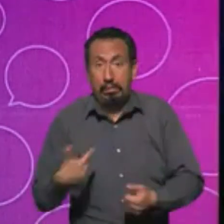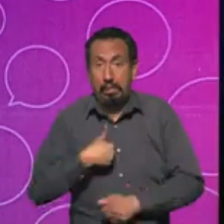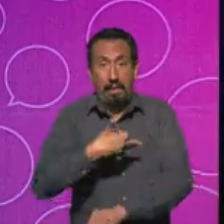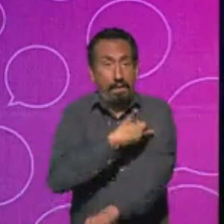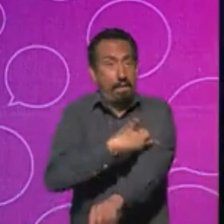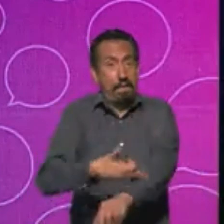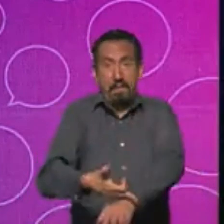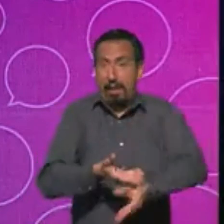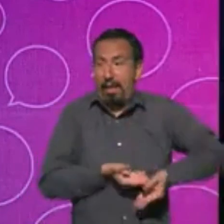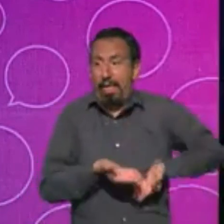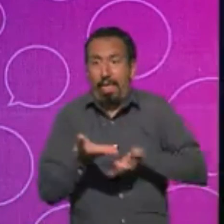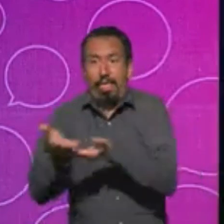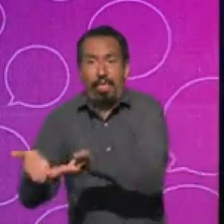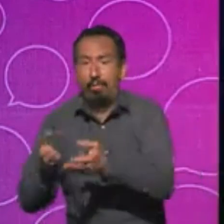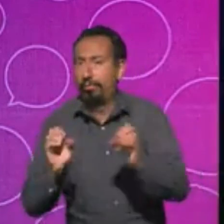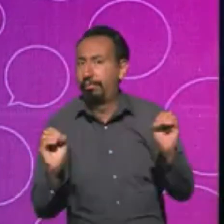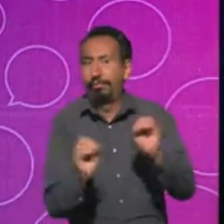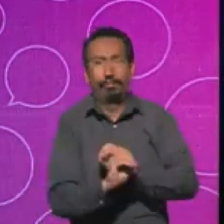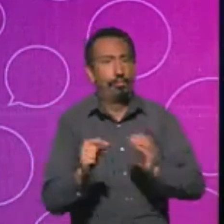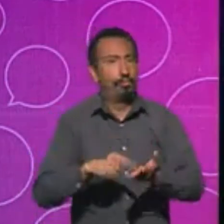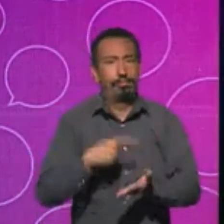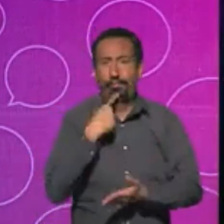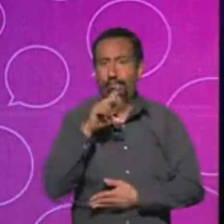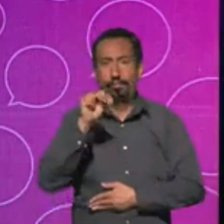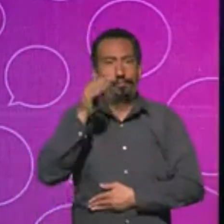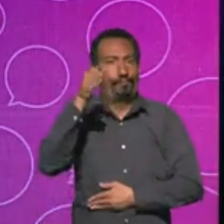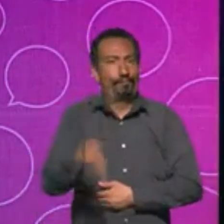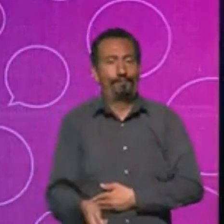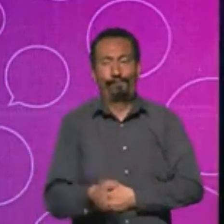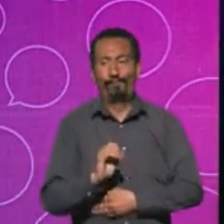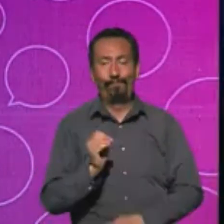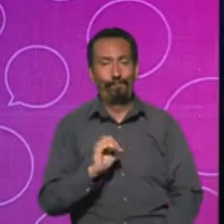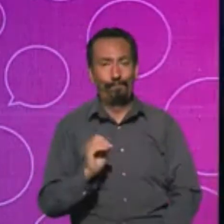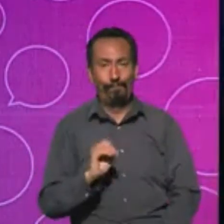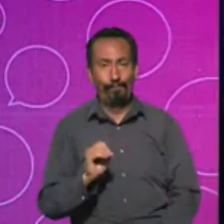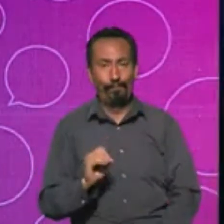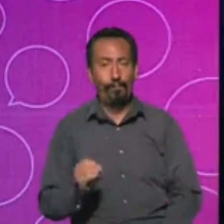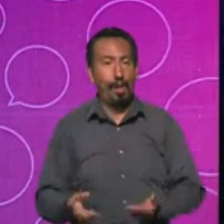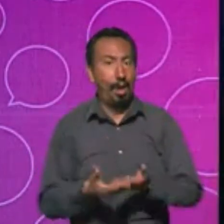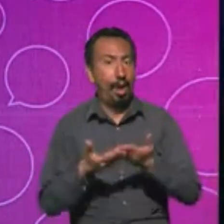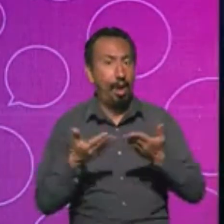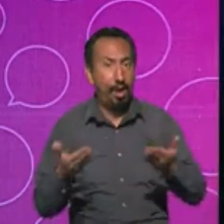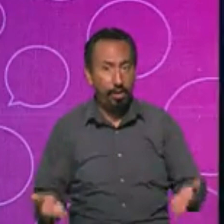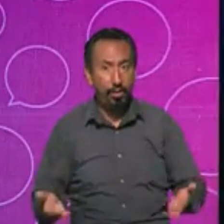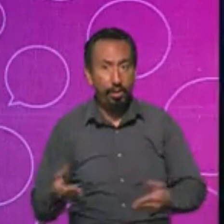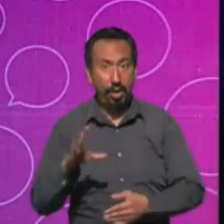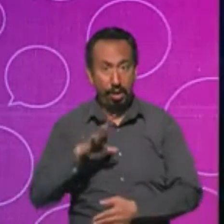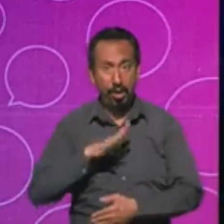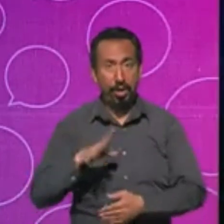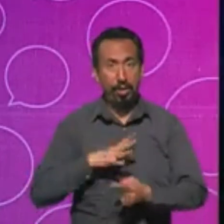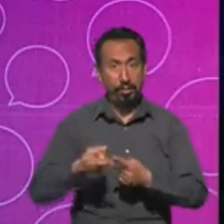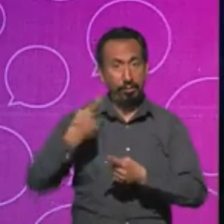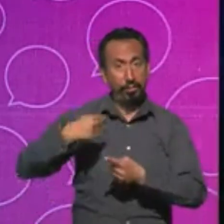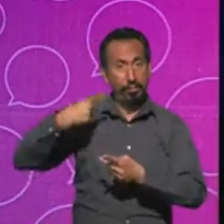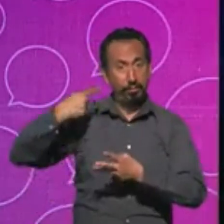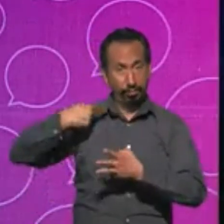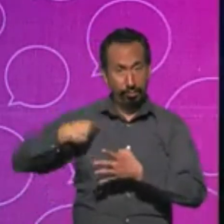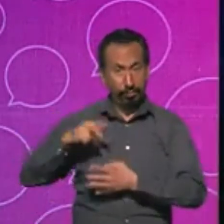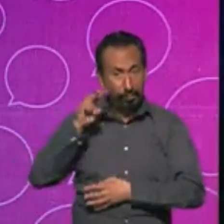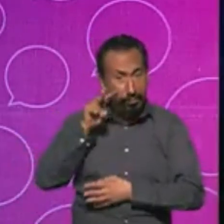familia y el futuro de los celayenses la reingeniería en la administración pública es